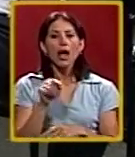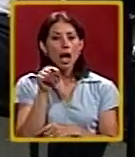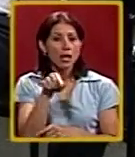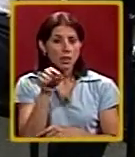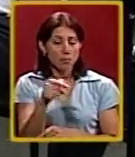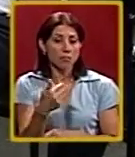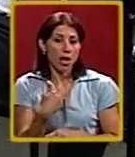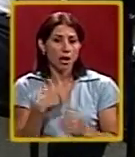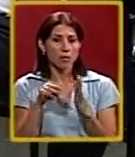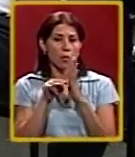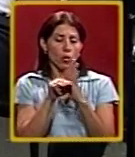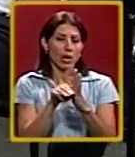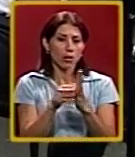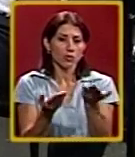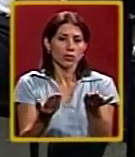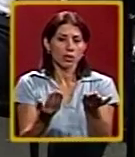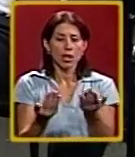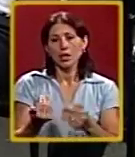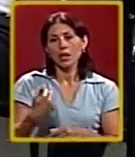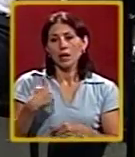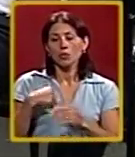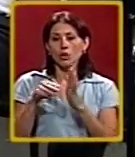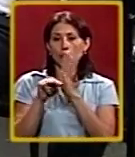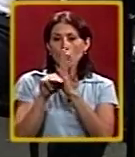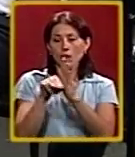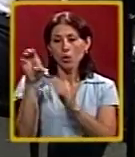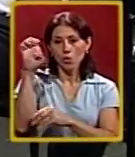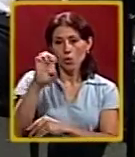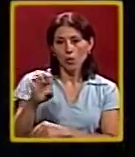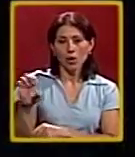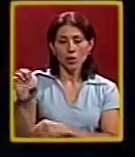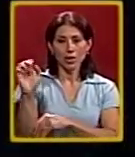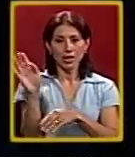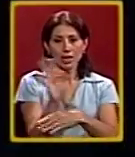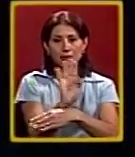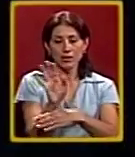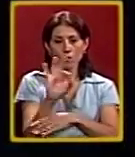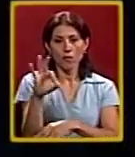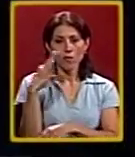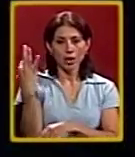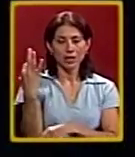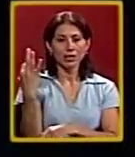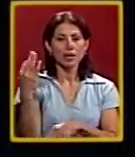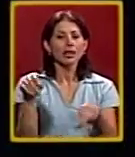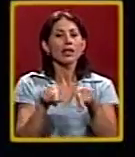está todo el modelo europeo de la televisión francesa, está la televisión,